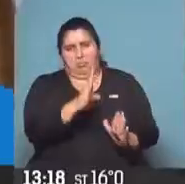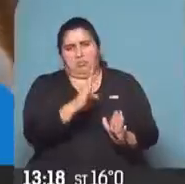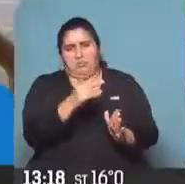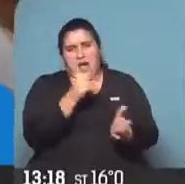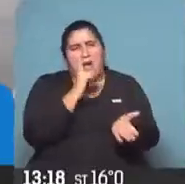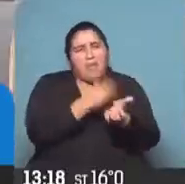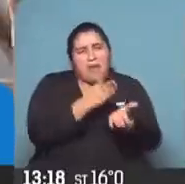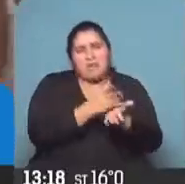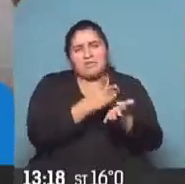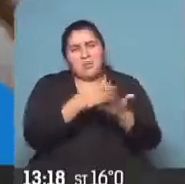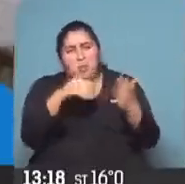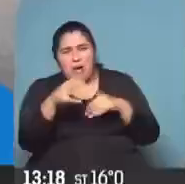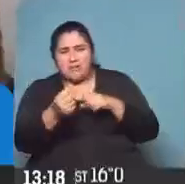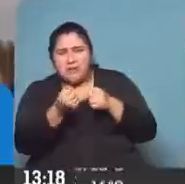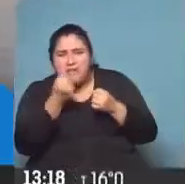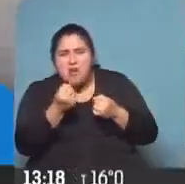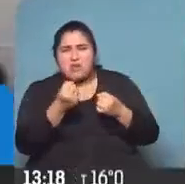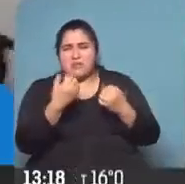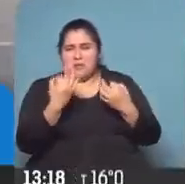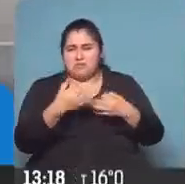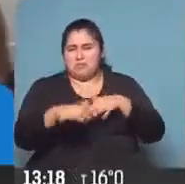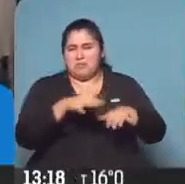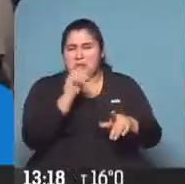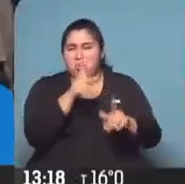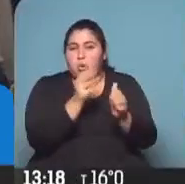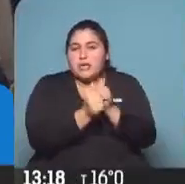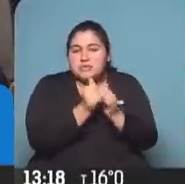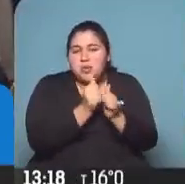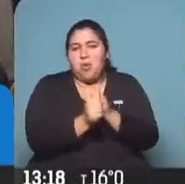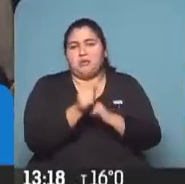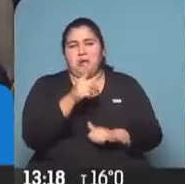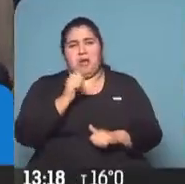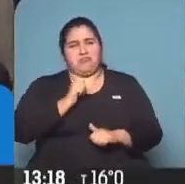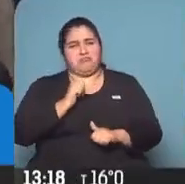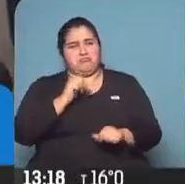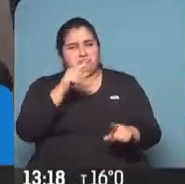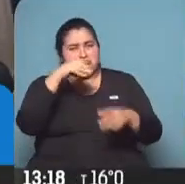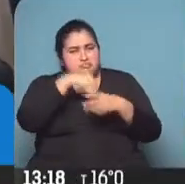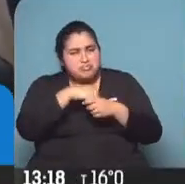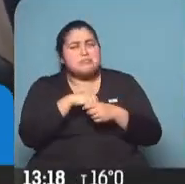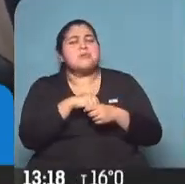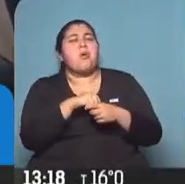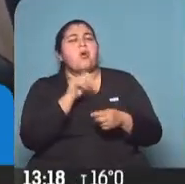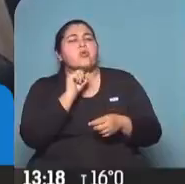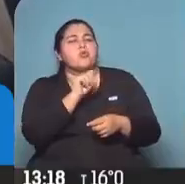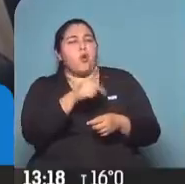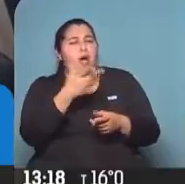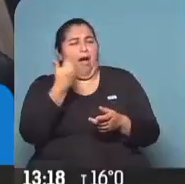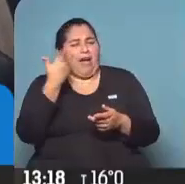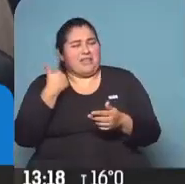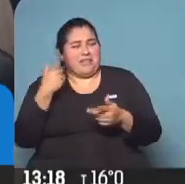de los otros que mandan desde la historia cadetes incluidos el tipo de espíritu militar de